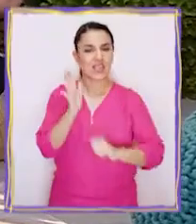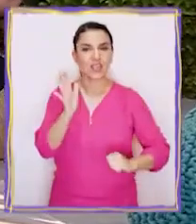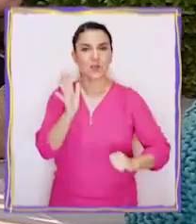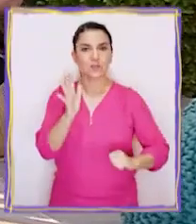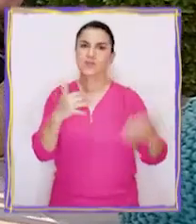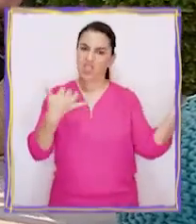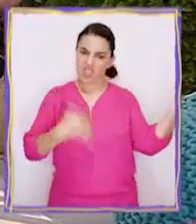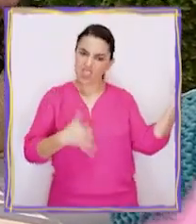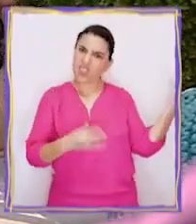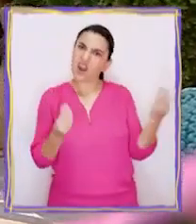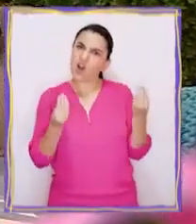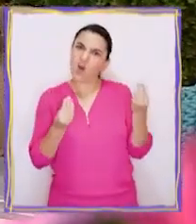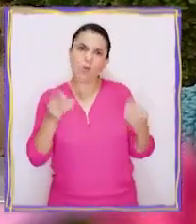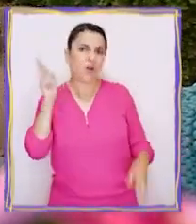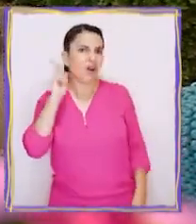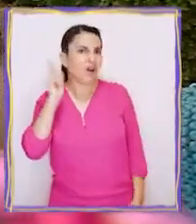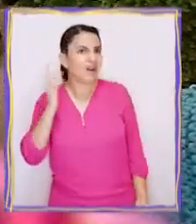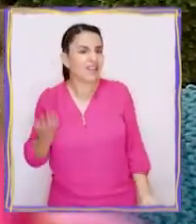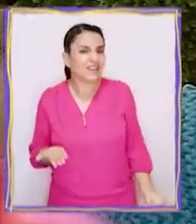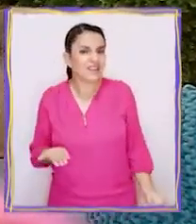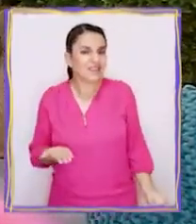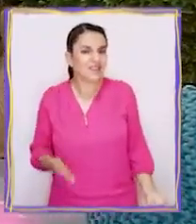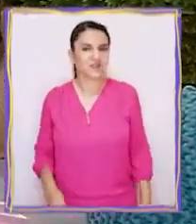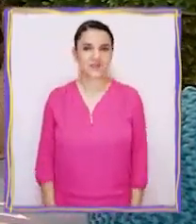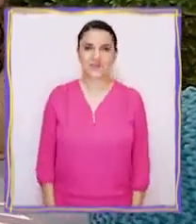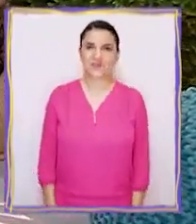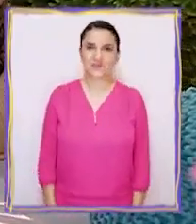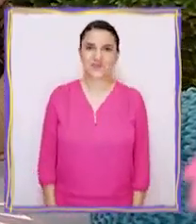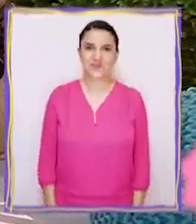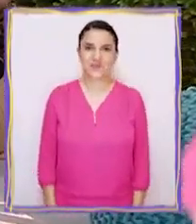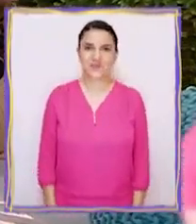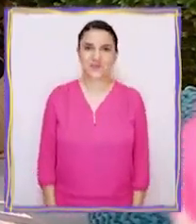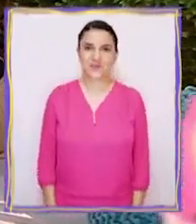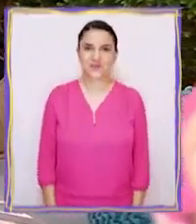¿Y la guitarra cómo hace?